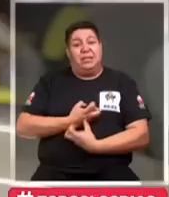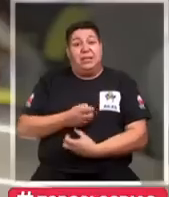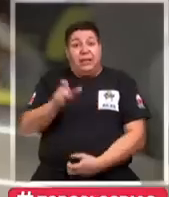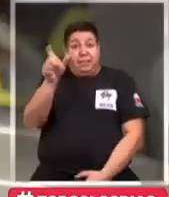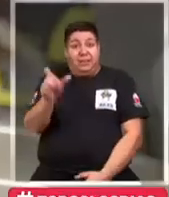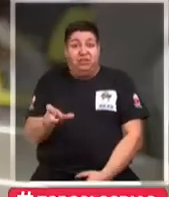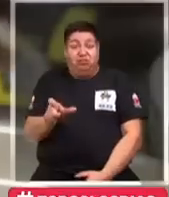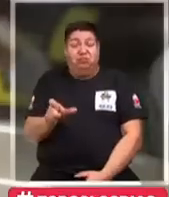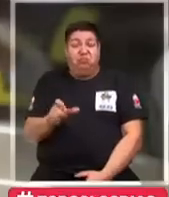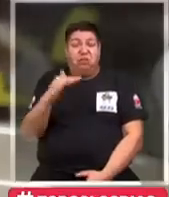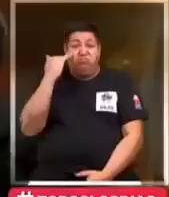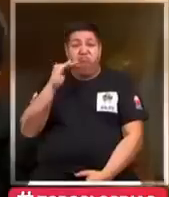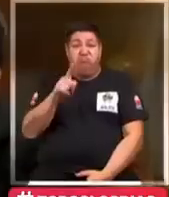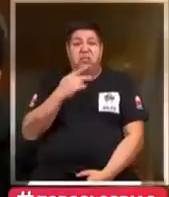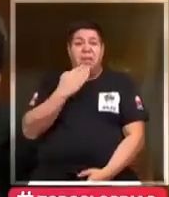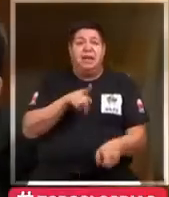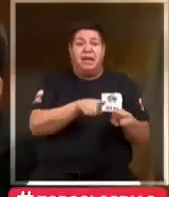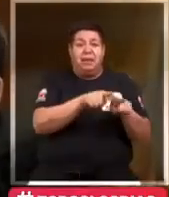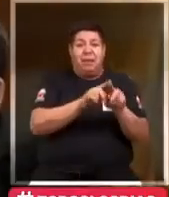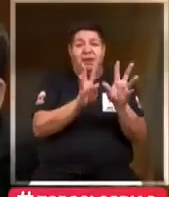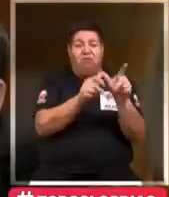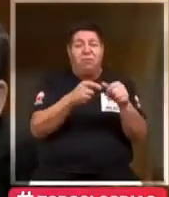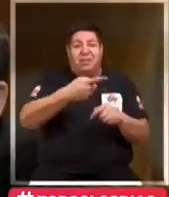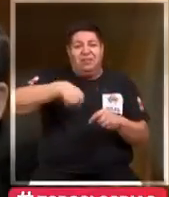la Emi, para los hermanos, para todos.